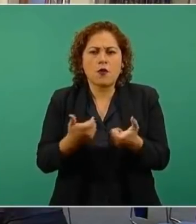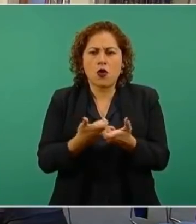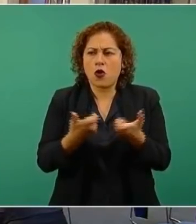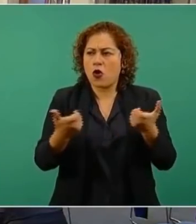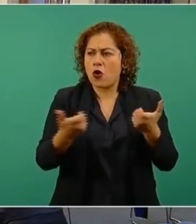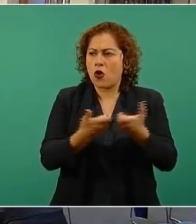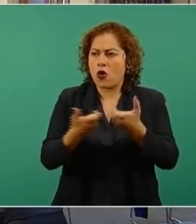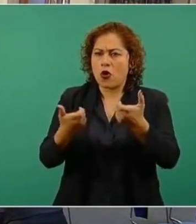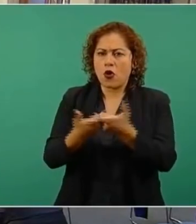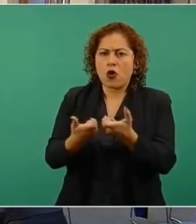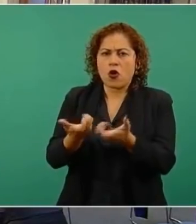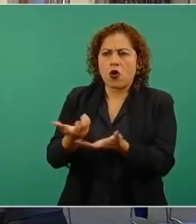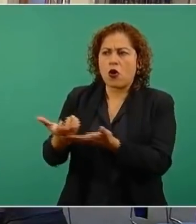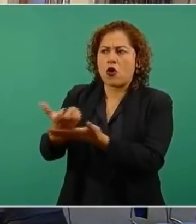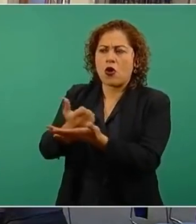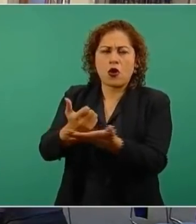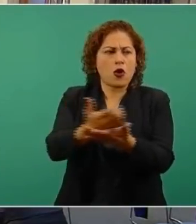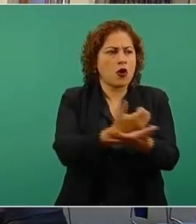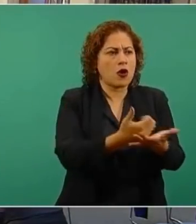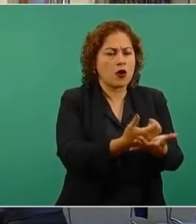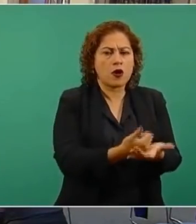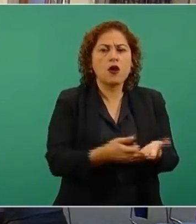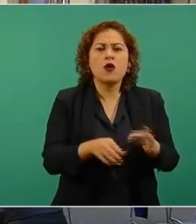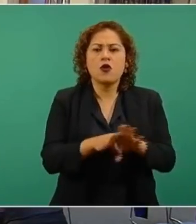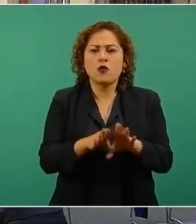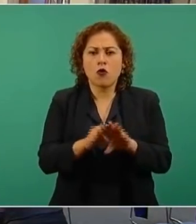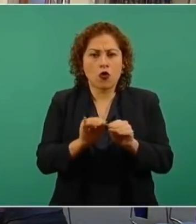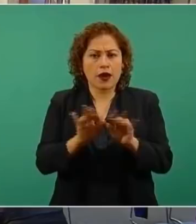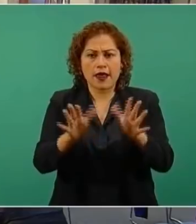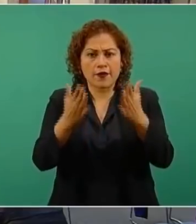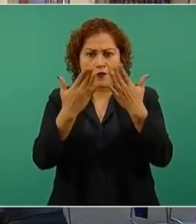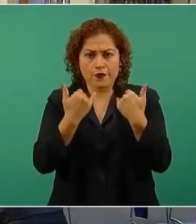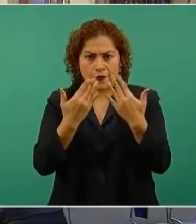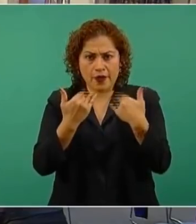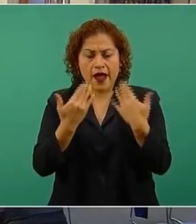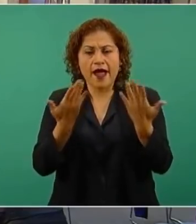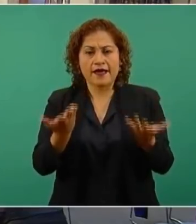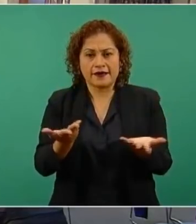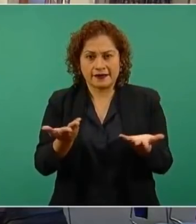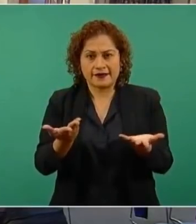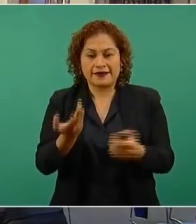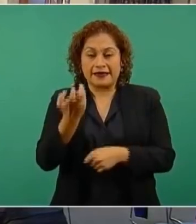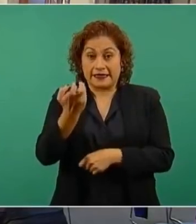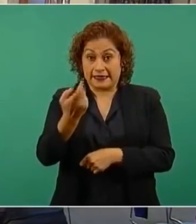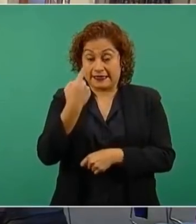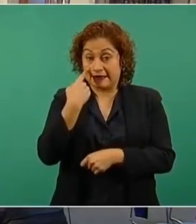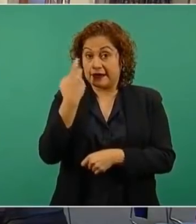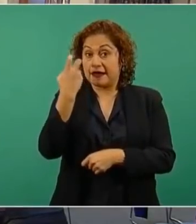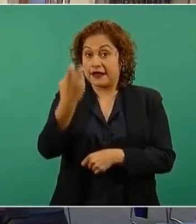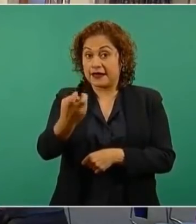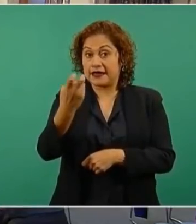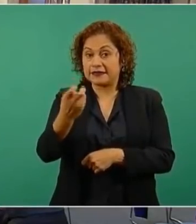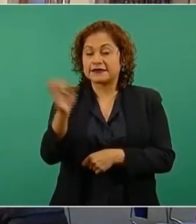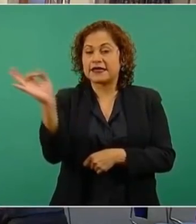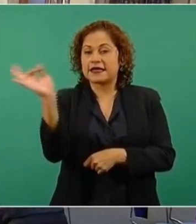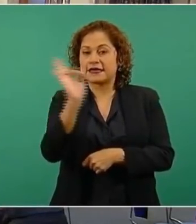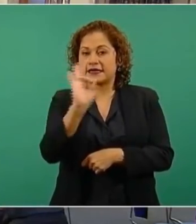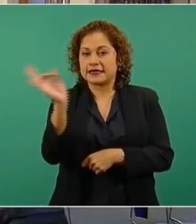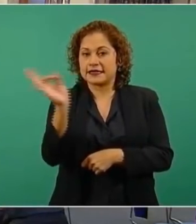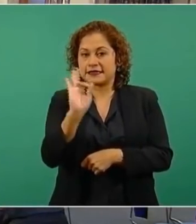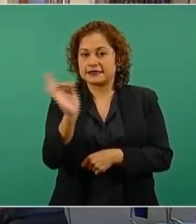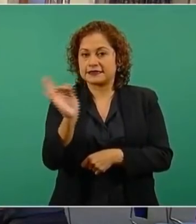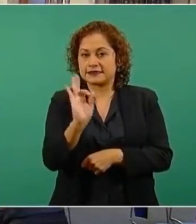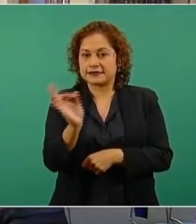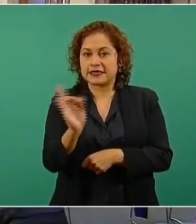sociedades? Y no está claro. Es decir, aquí hay una situación en donde además de generar un posible fraude comercial,